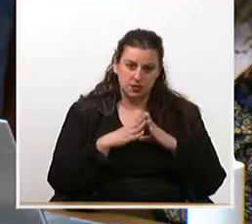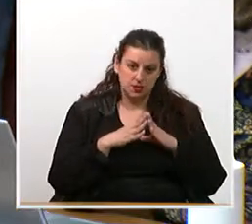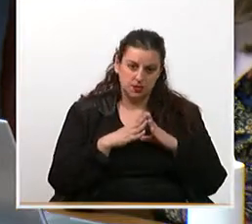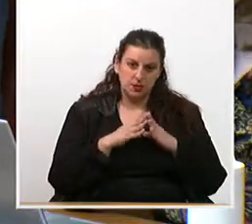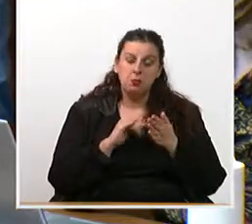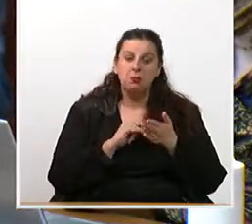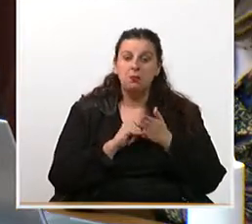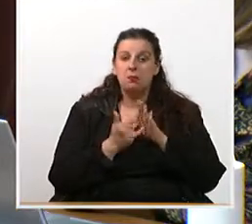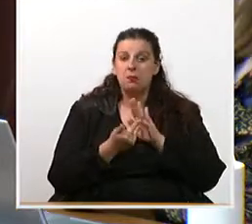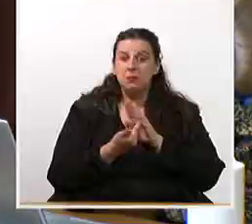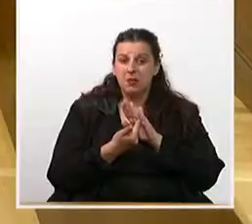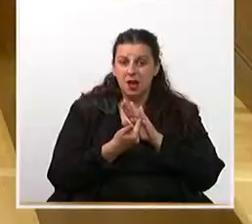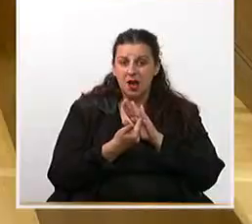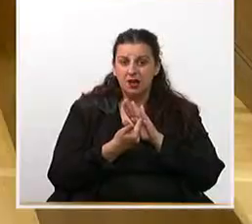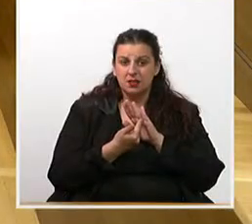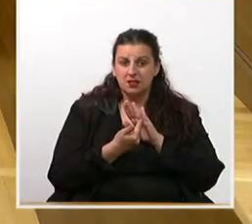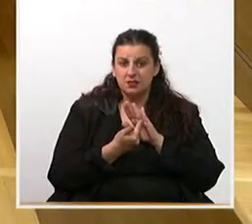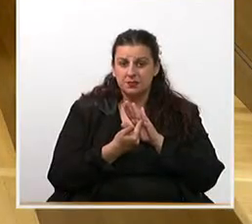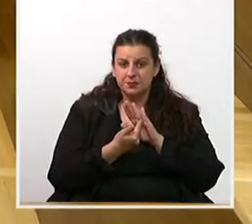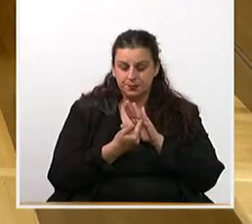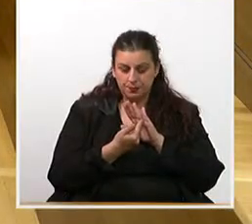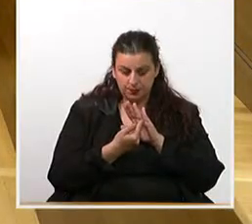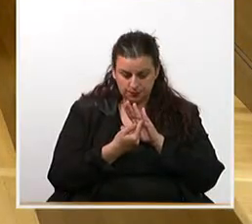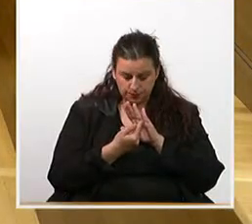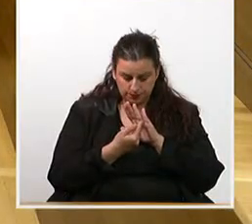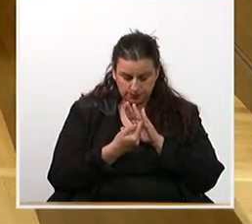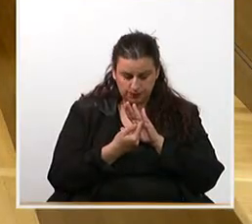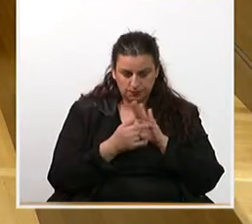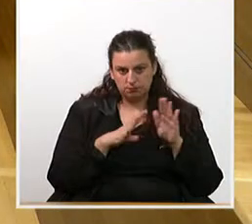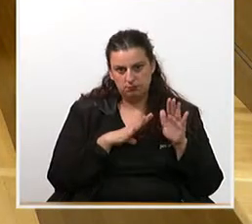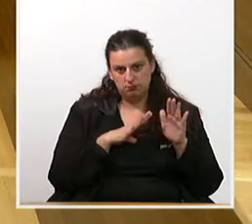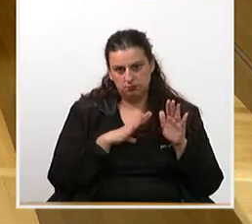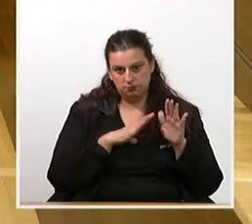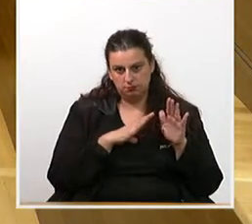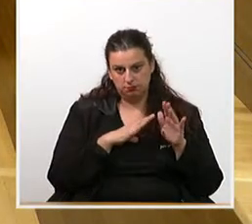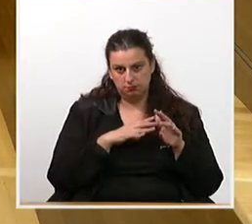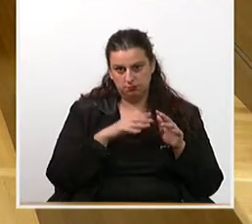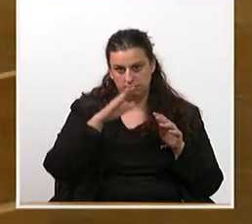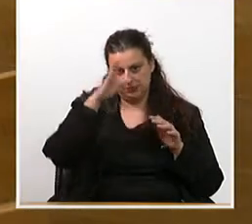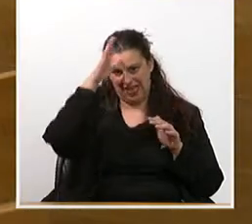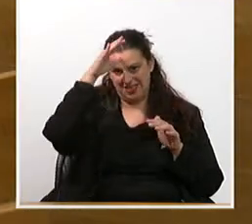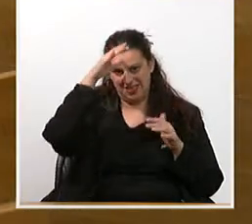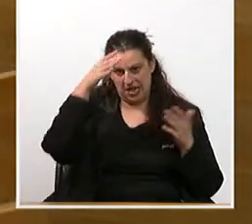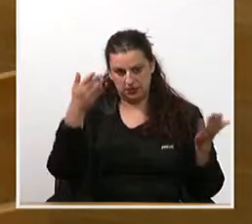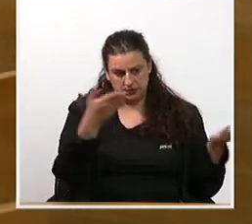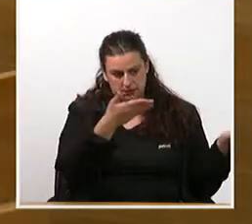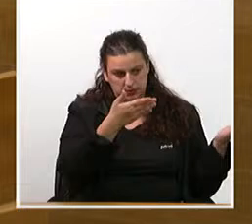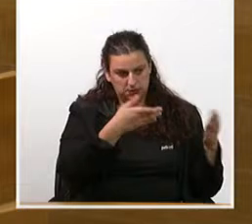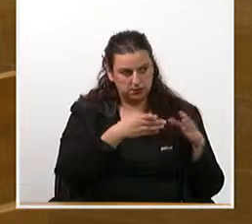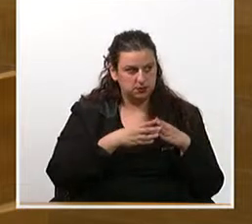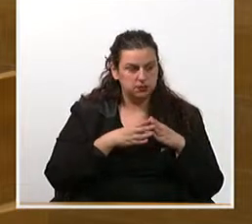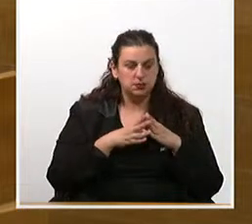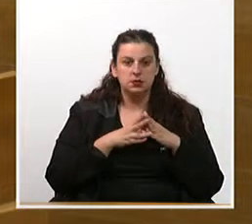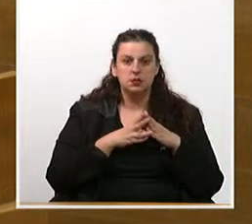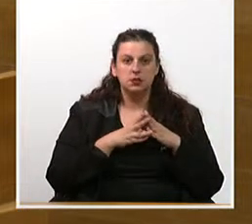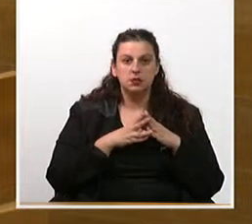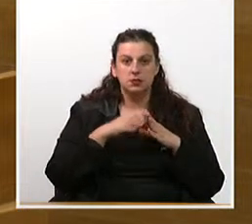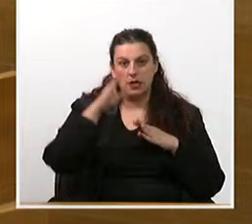un plan que partió por favor el gallinero por favor el gallinero